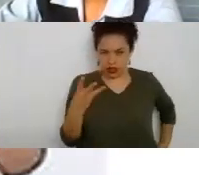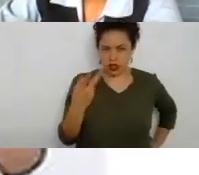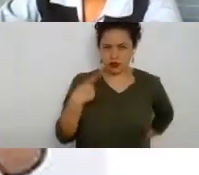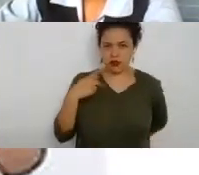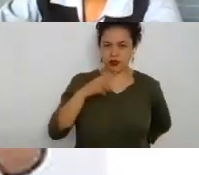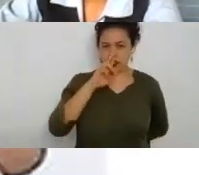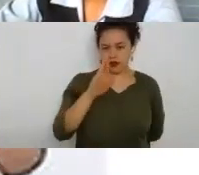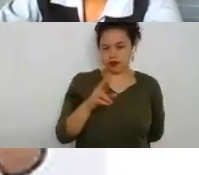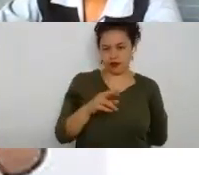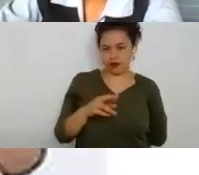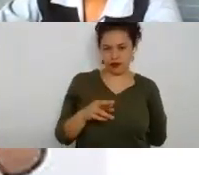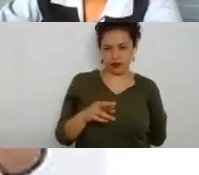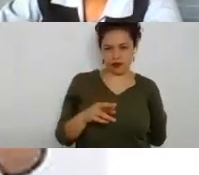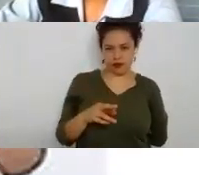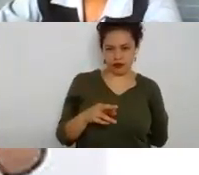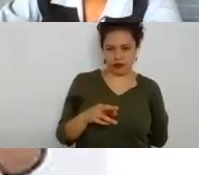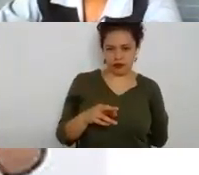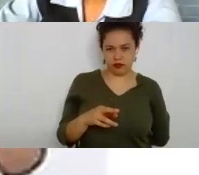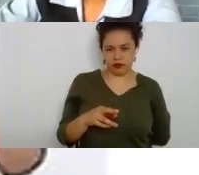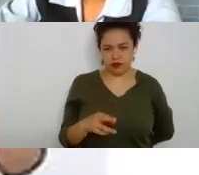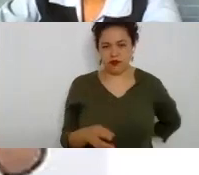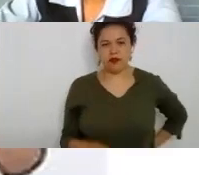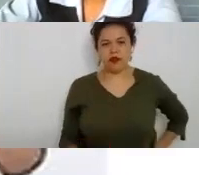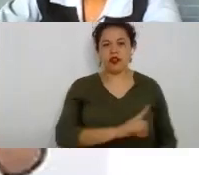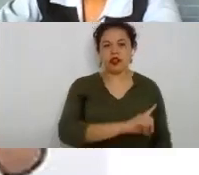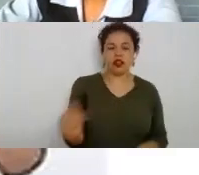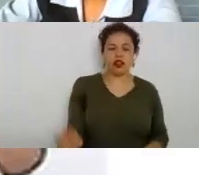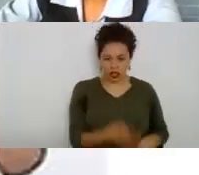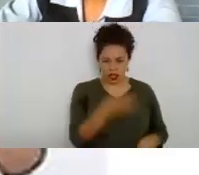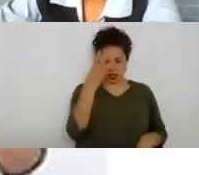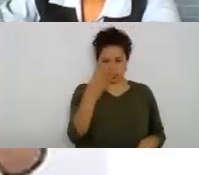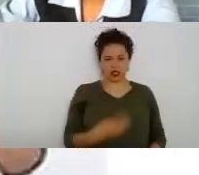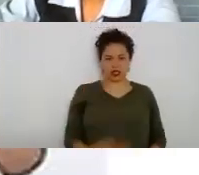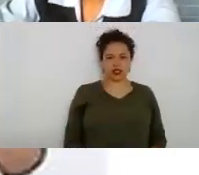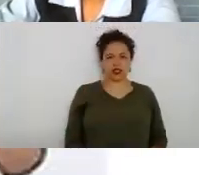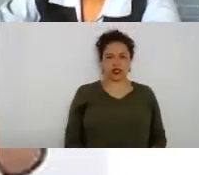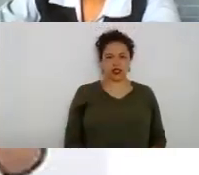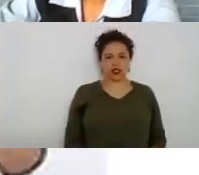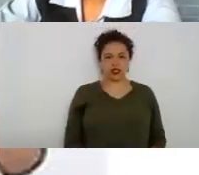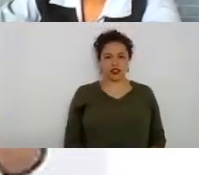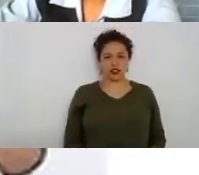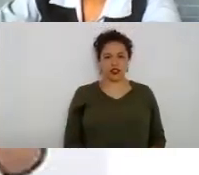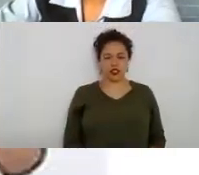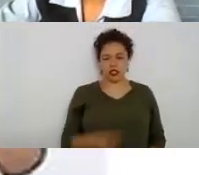respondientes. Ahora bien, la posición de estos primeros respondientes va a ser importante. La persona más alta de